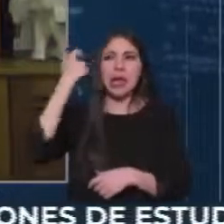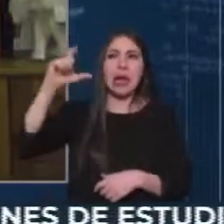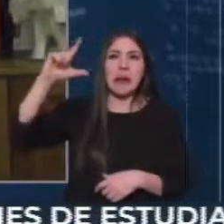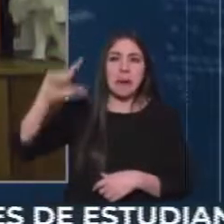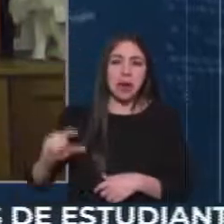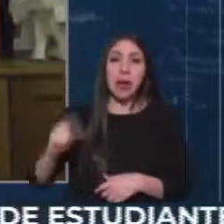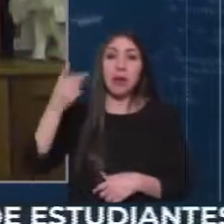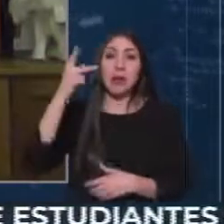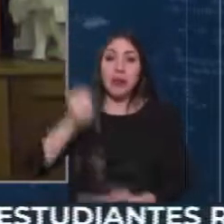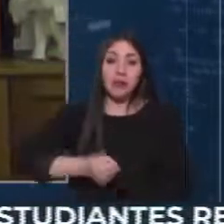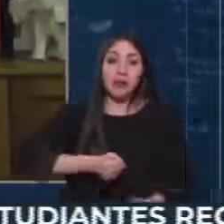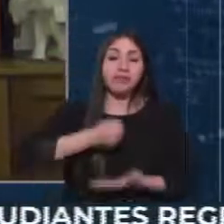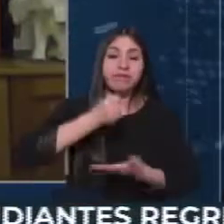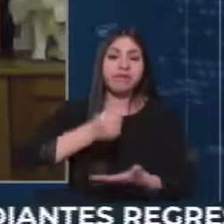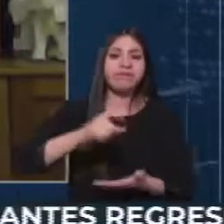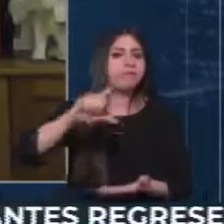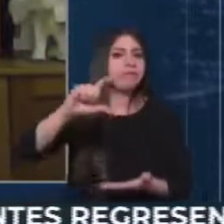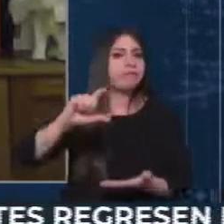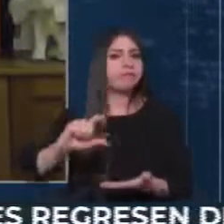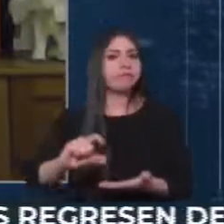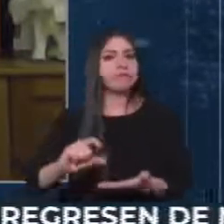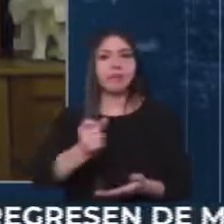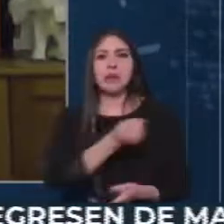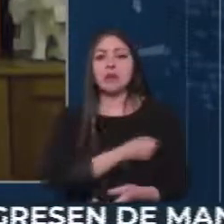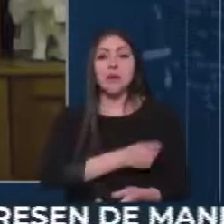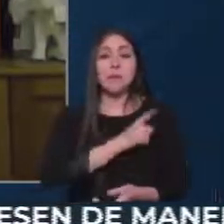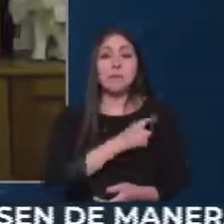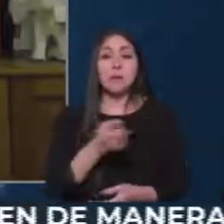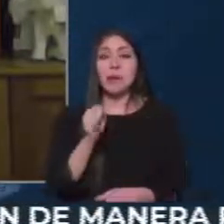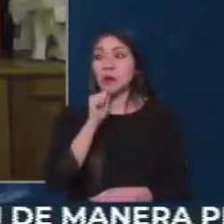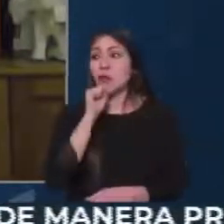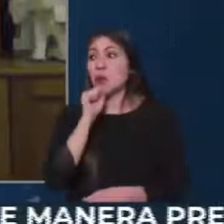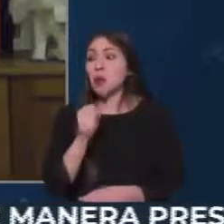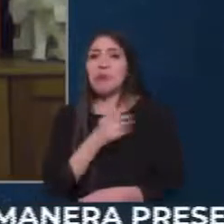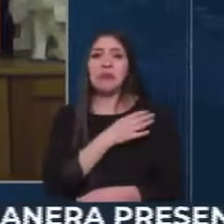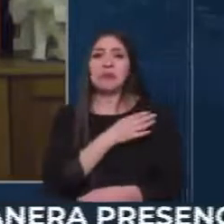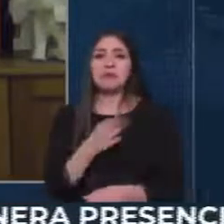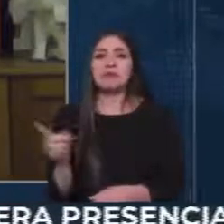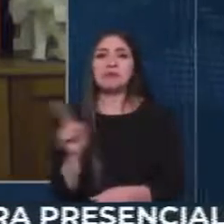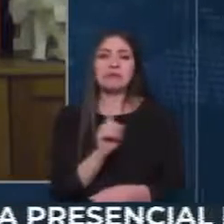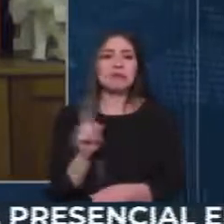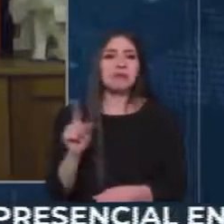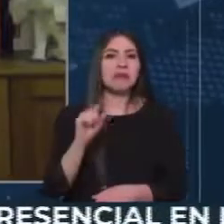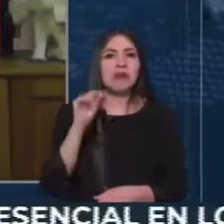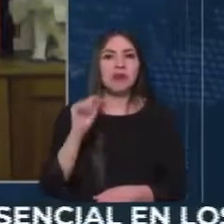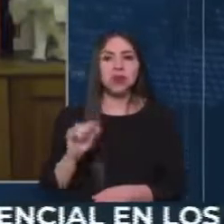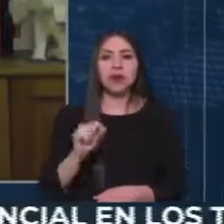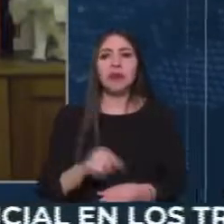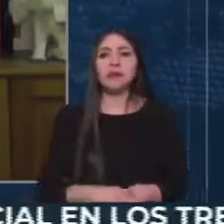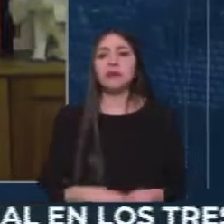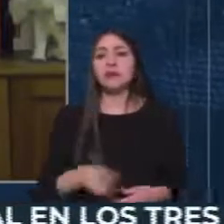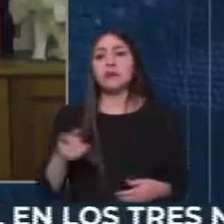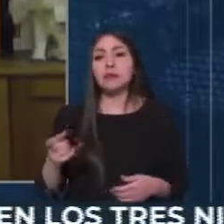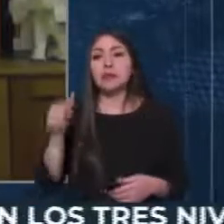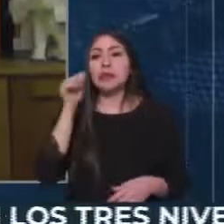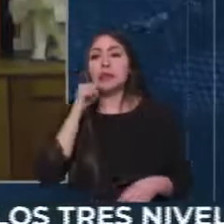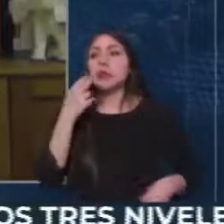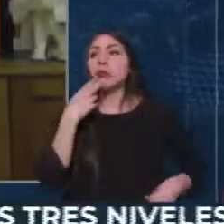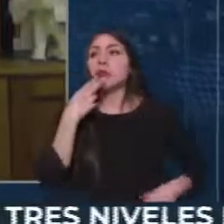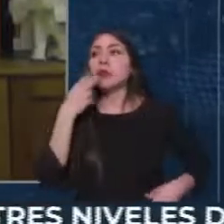un sistema sanitario público bueno, robusto, ¿no? Depende mucho de privados. Estaba escuchando